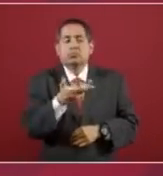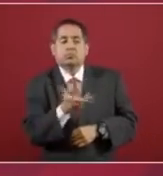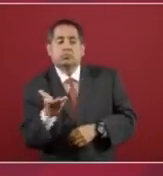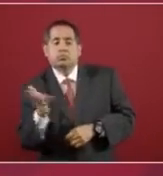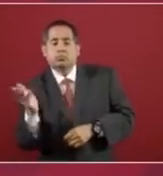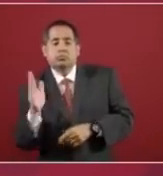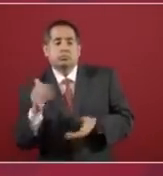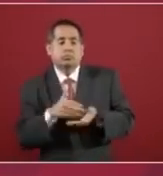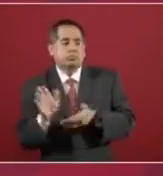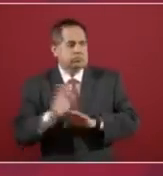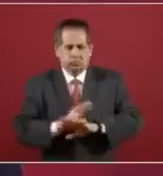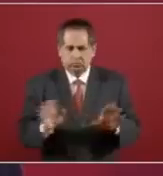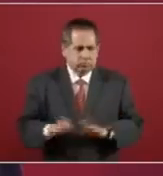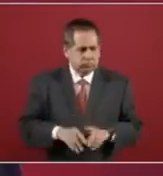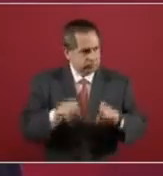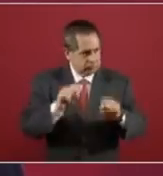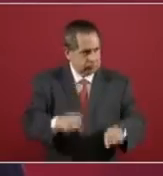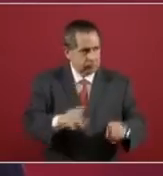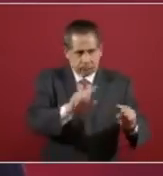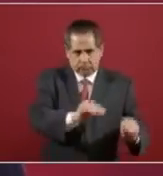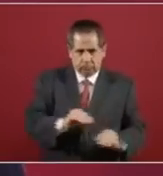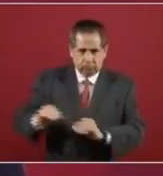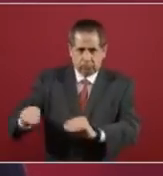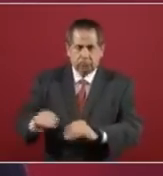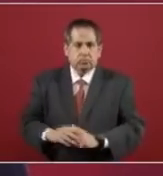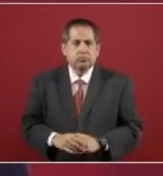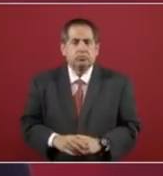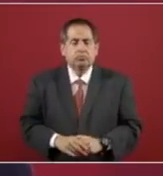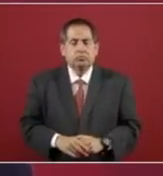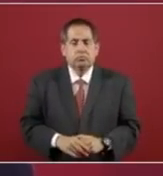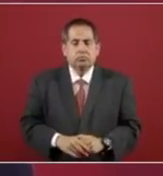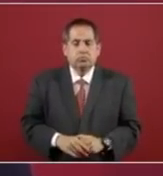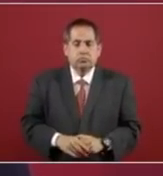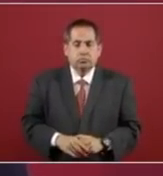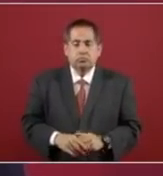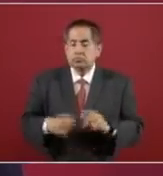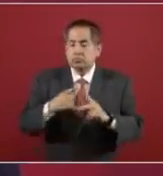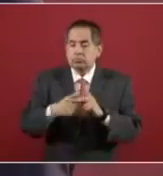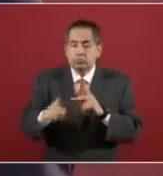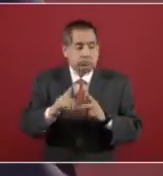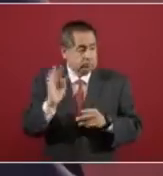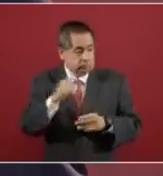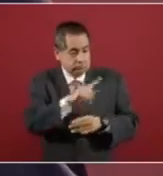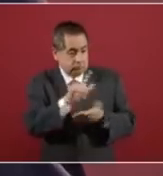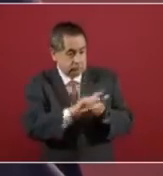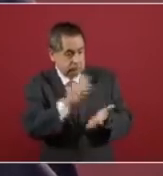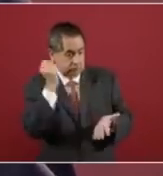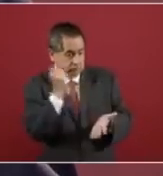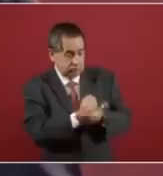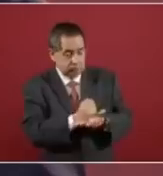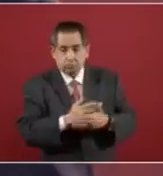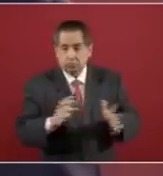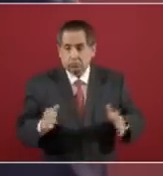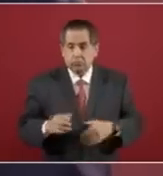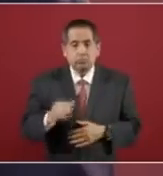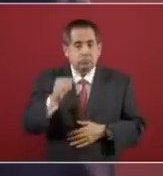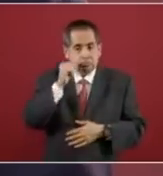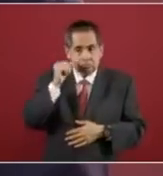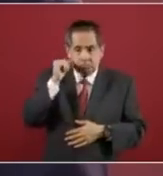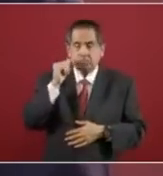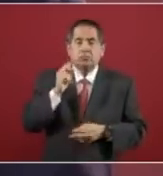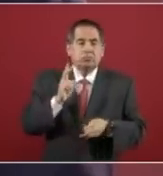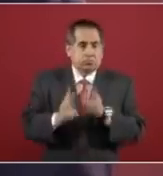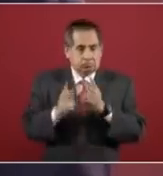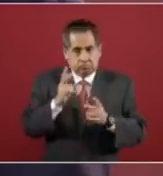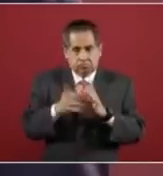quitar el trabajo. El funcionario federal anunció que el próximo 9 de abril se reunirá con Michelle Bachelet, alta comisionada de